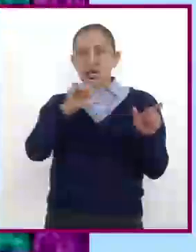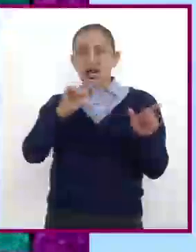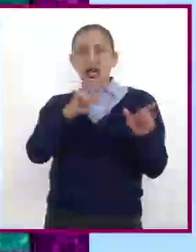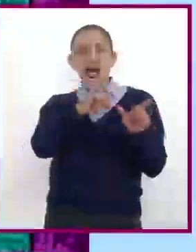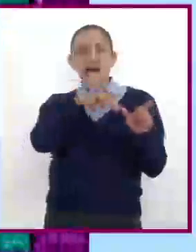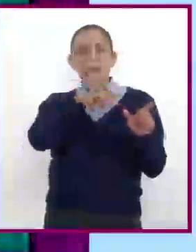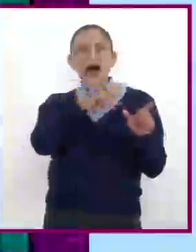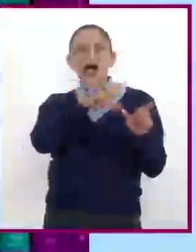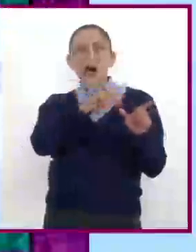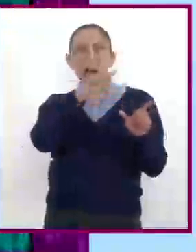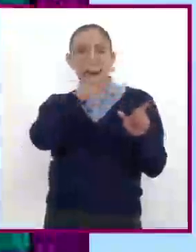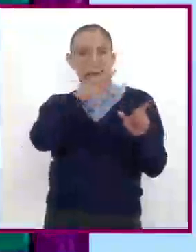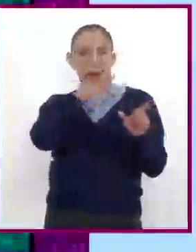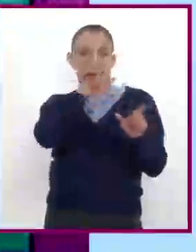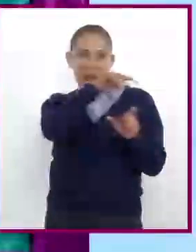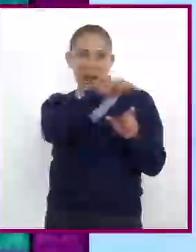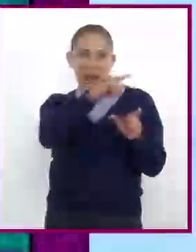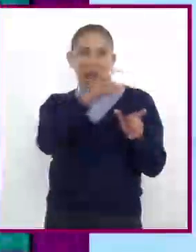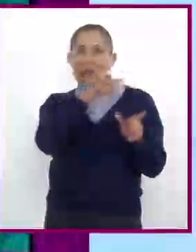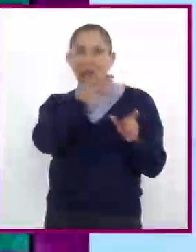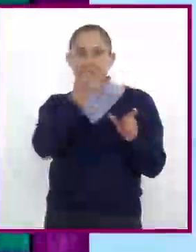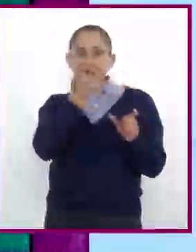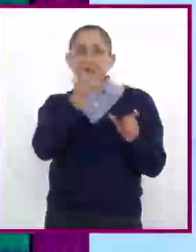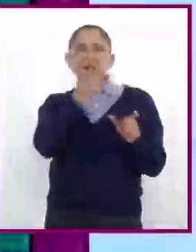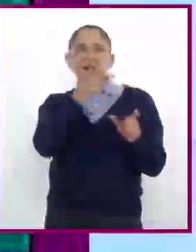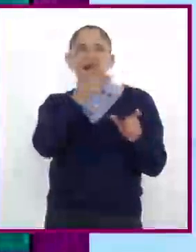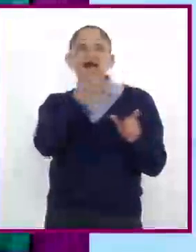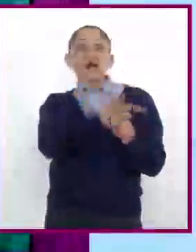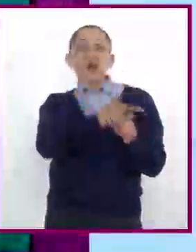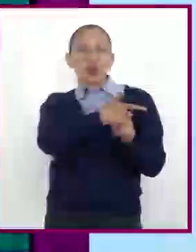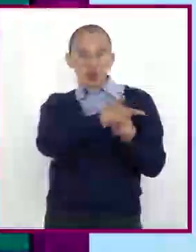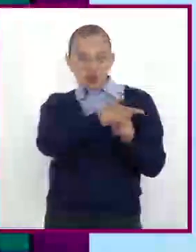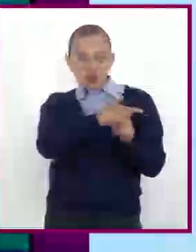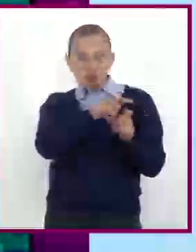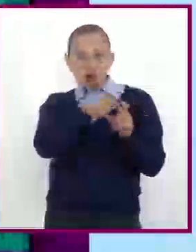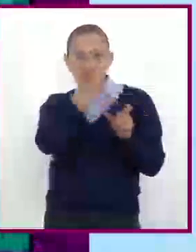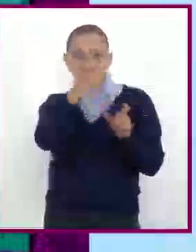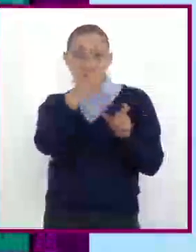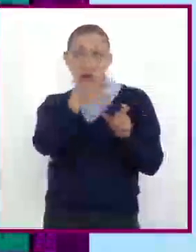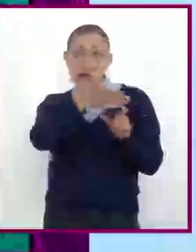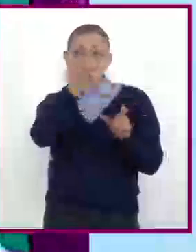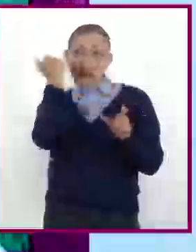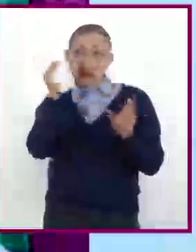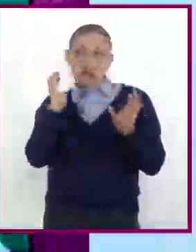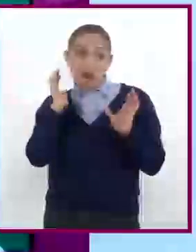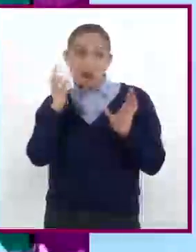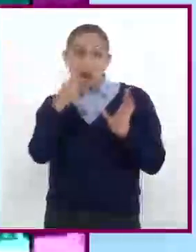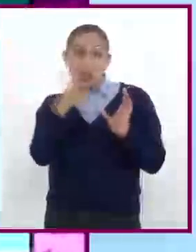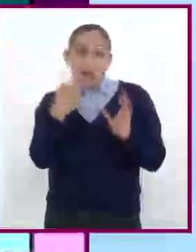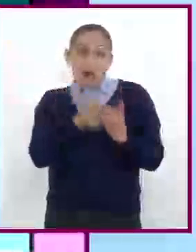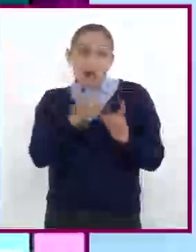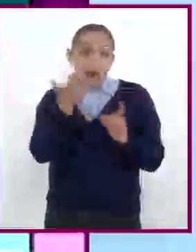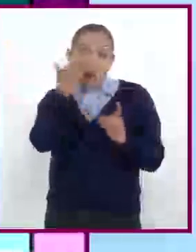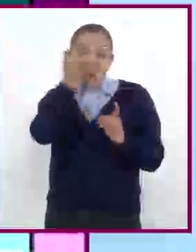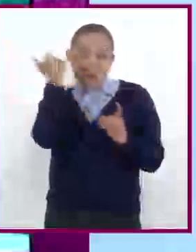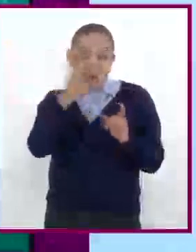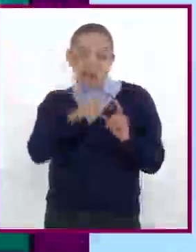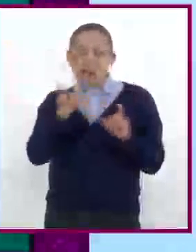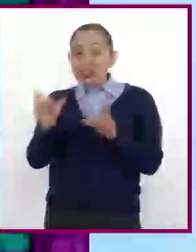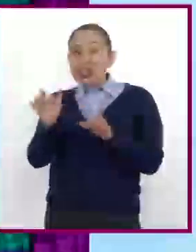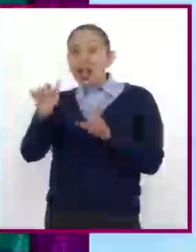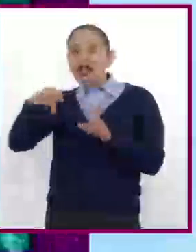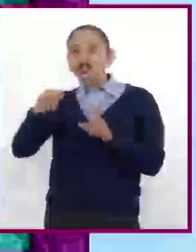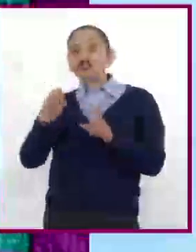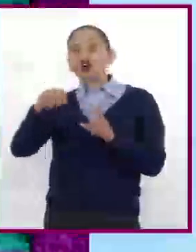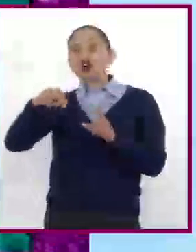Marcos es por medio de mi mamá, de mi papá, que a él le gustó el nombre, no sé si por qué le haya gustado. Y